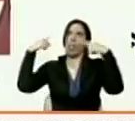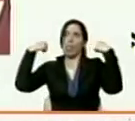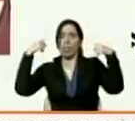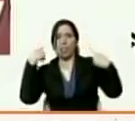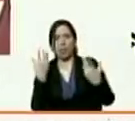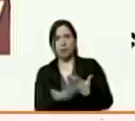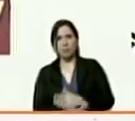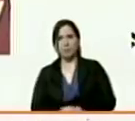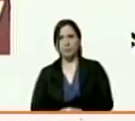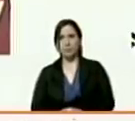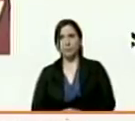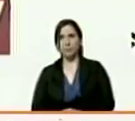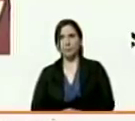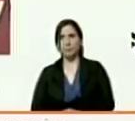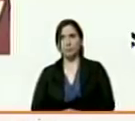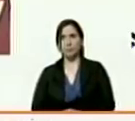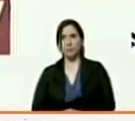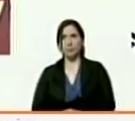al señor